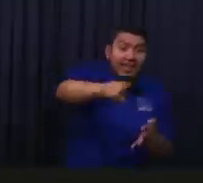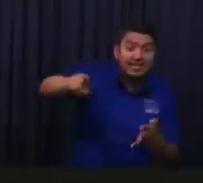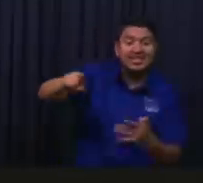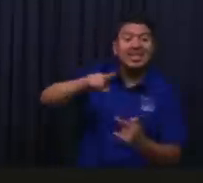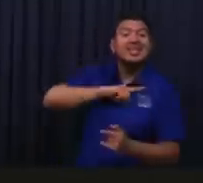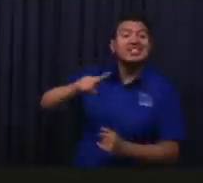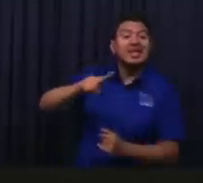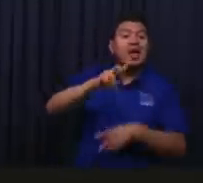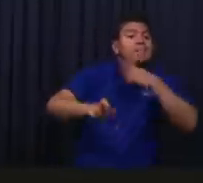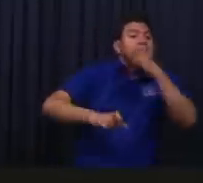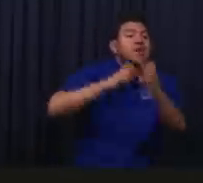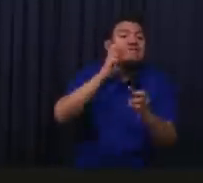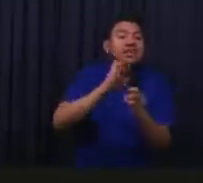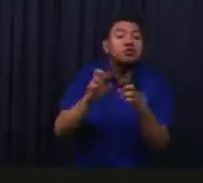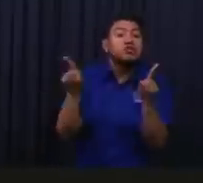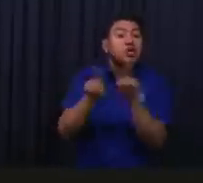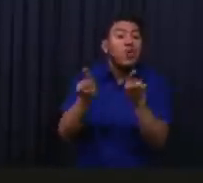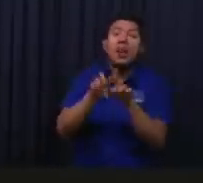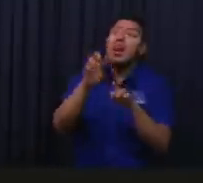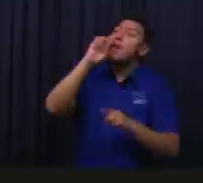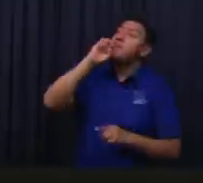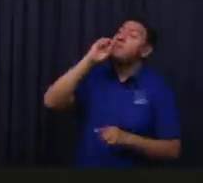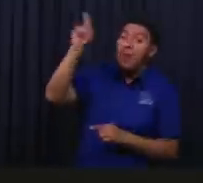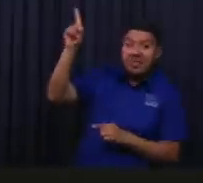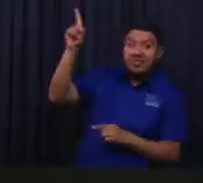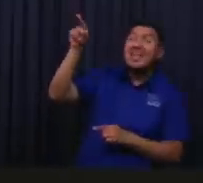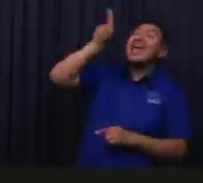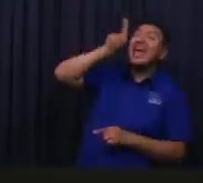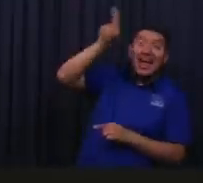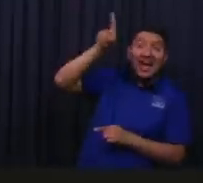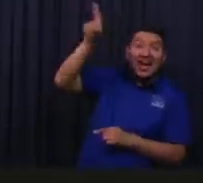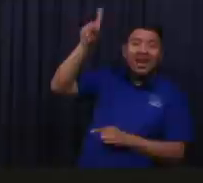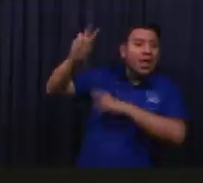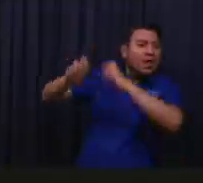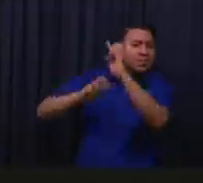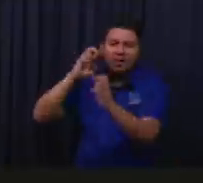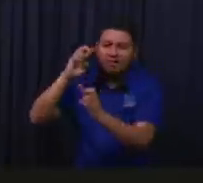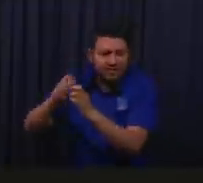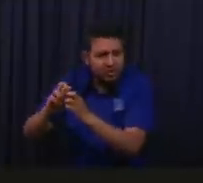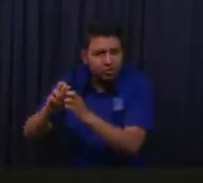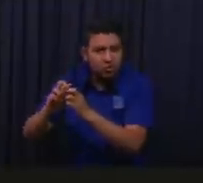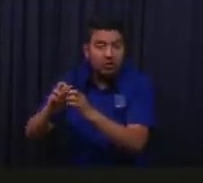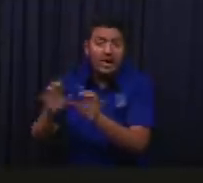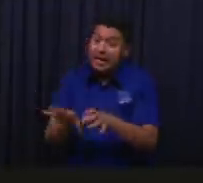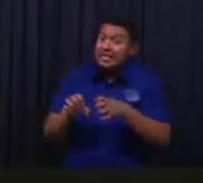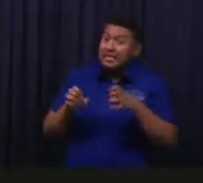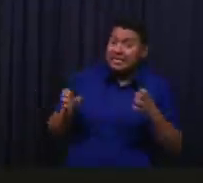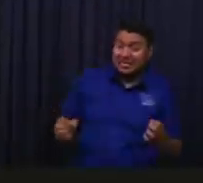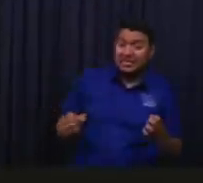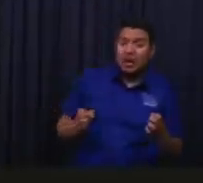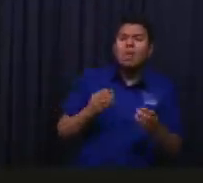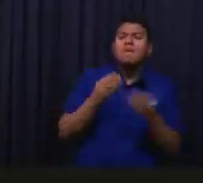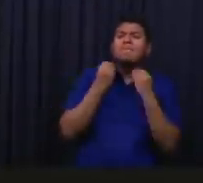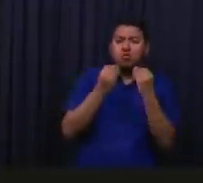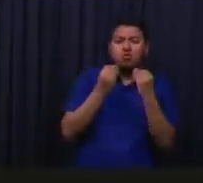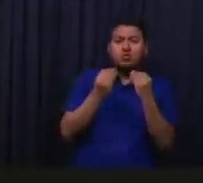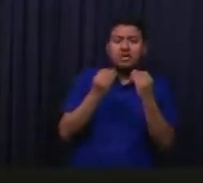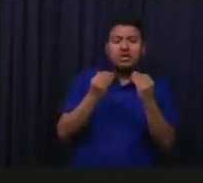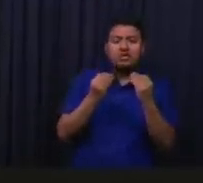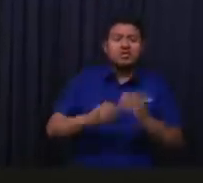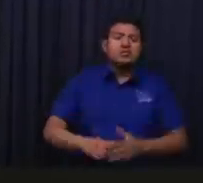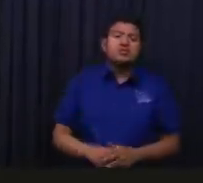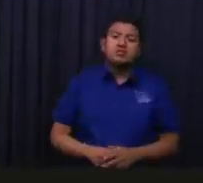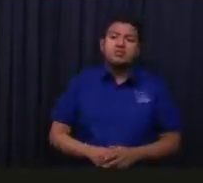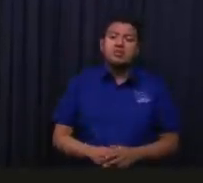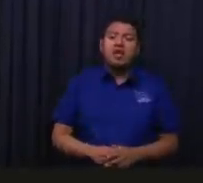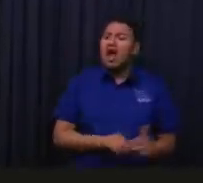es perfecto. La Biblia nos narra que debe haber de muchas perfecciones, como la alabanza, que debe ser perfeccionada